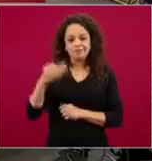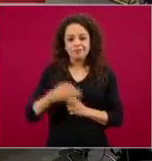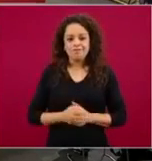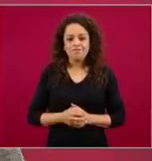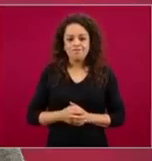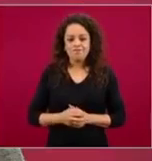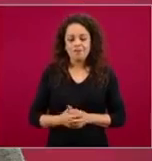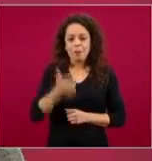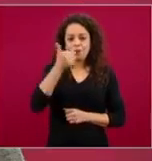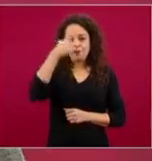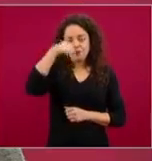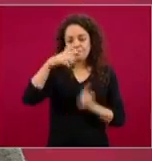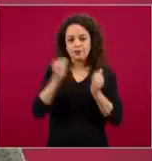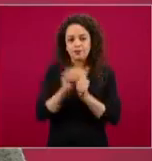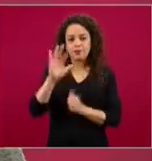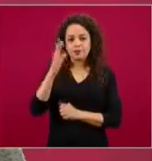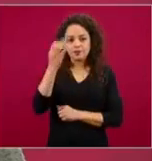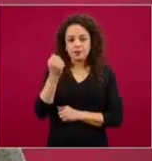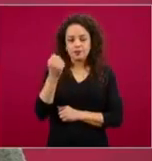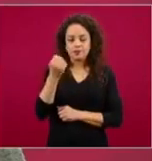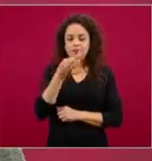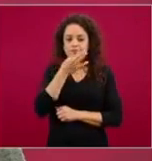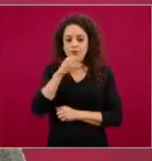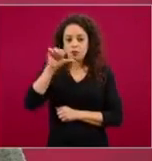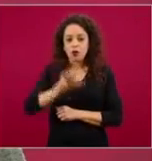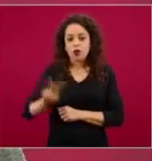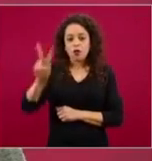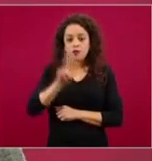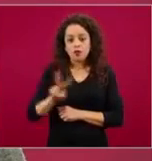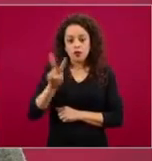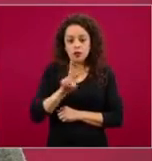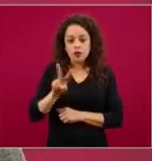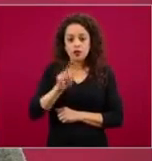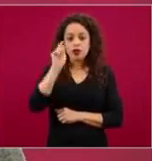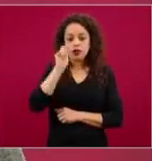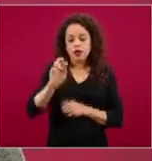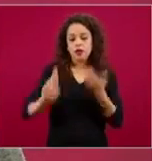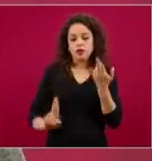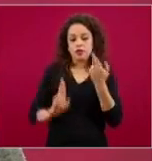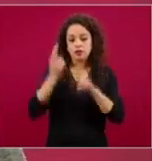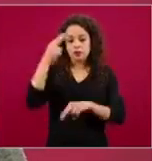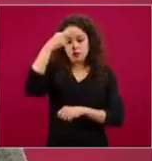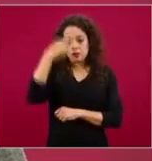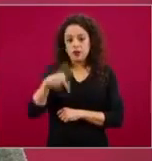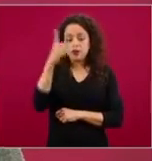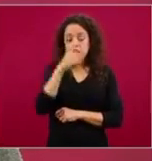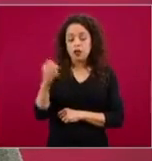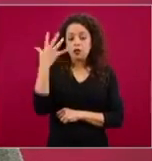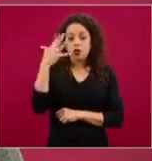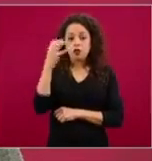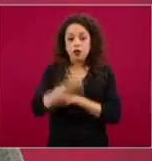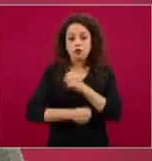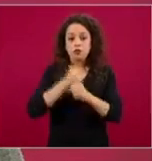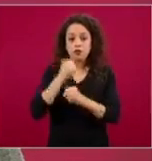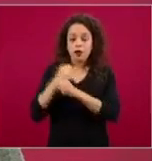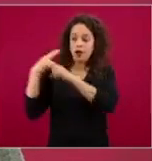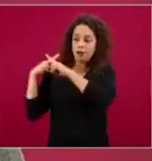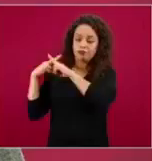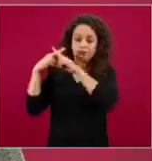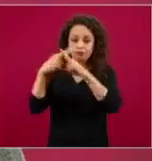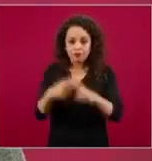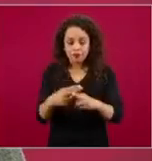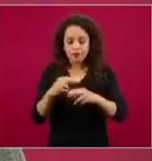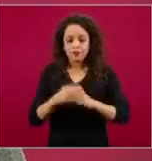Hoy es viernes 20 de noviembre, aniversario de la Revolución Mexicana, 110 años de la gesta heroica y